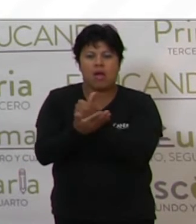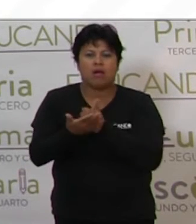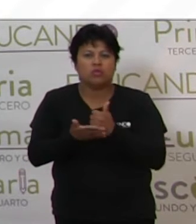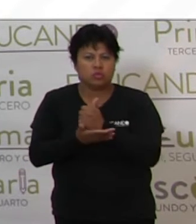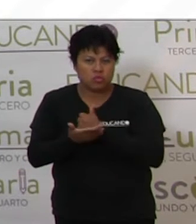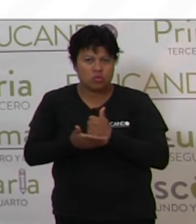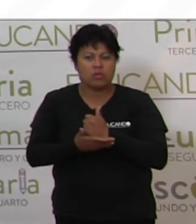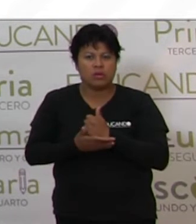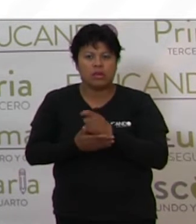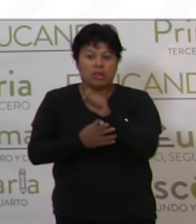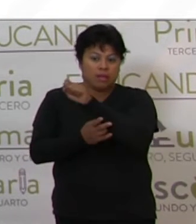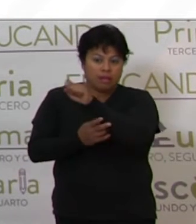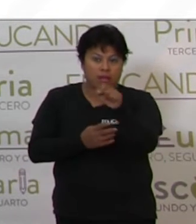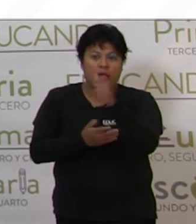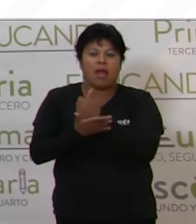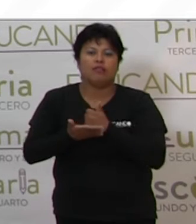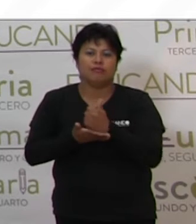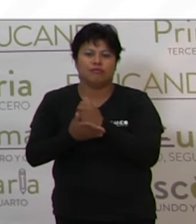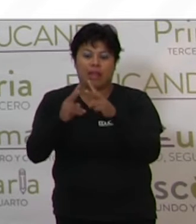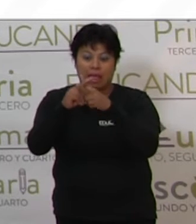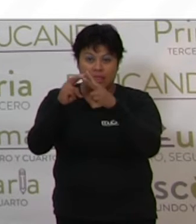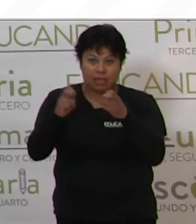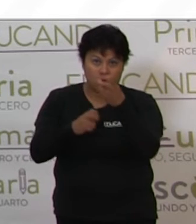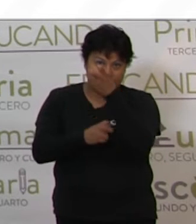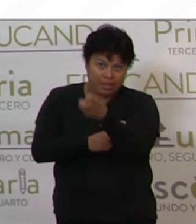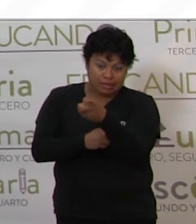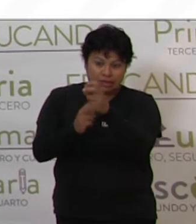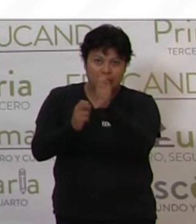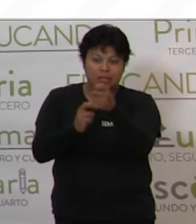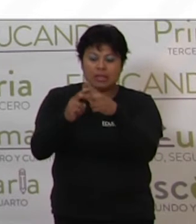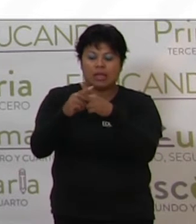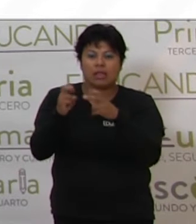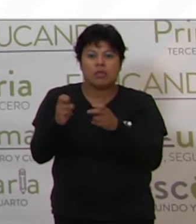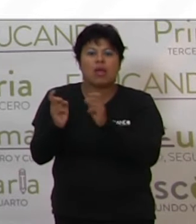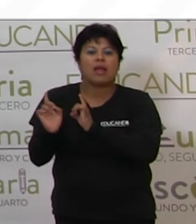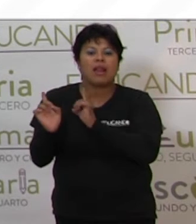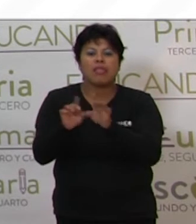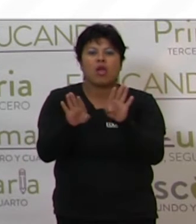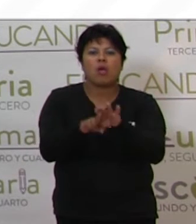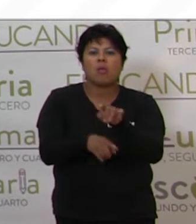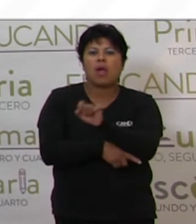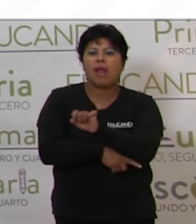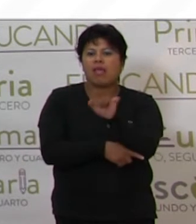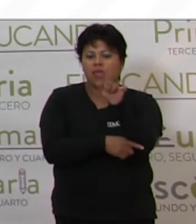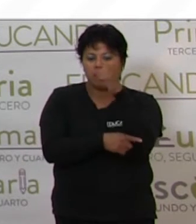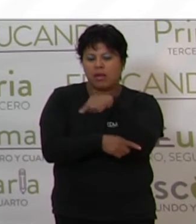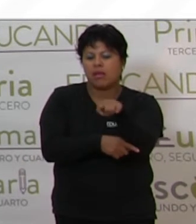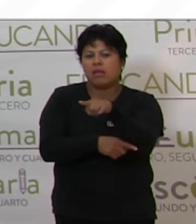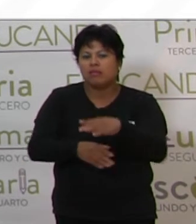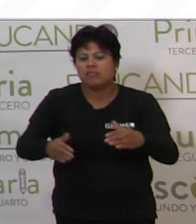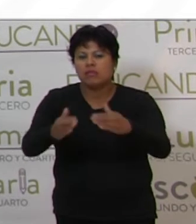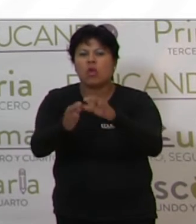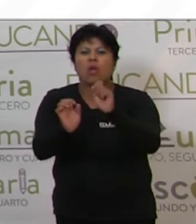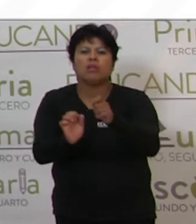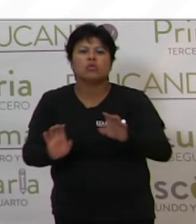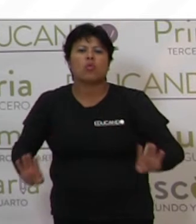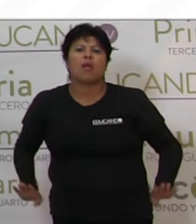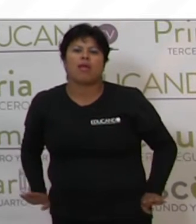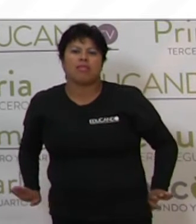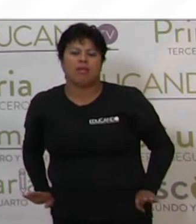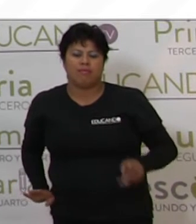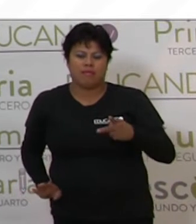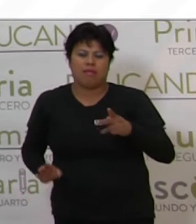está rayado y es azul, que le otorga calidad o una cualidad a la